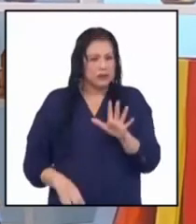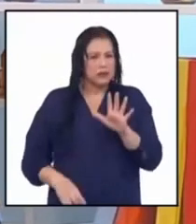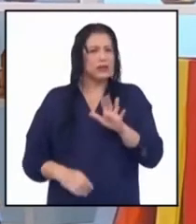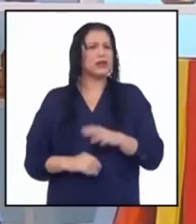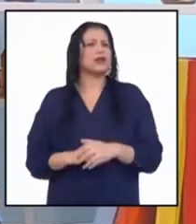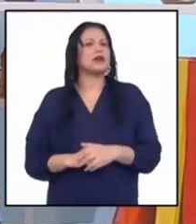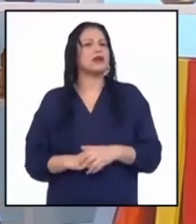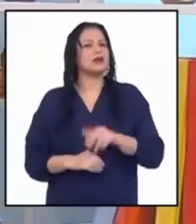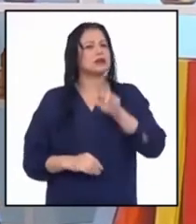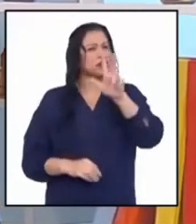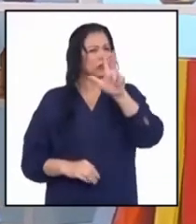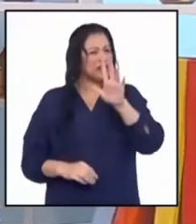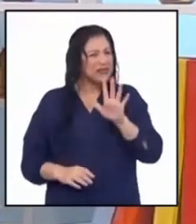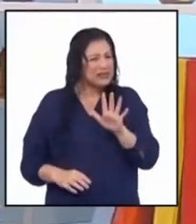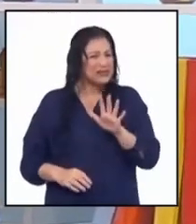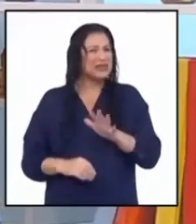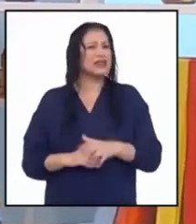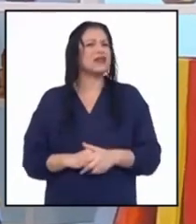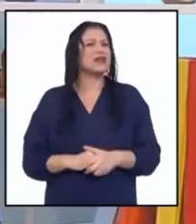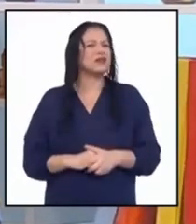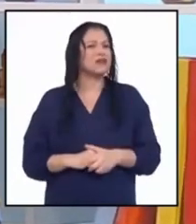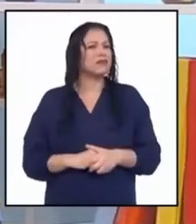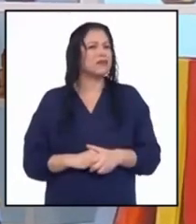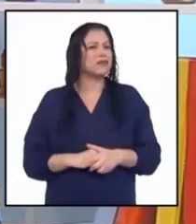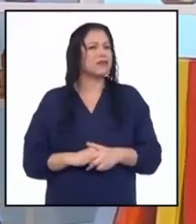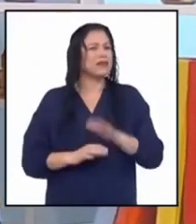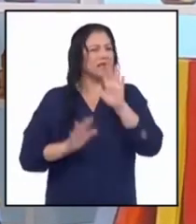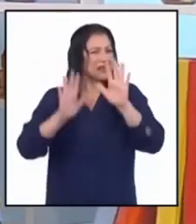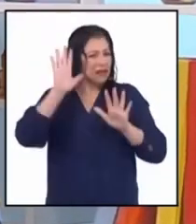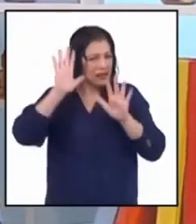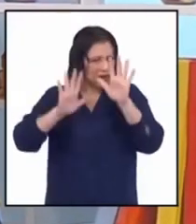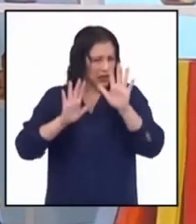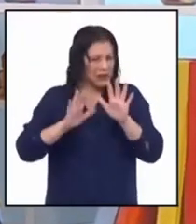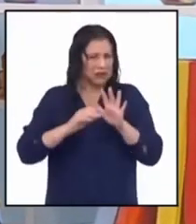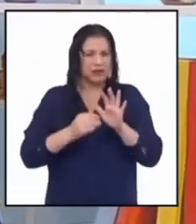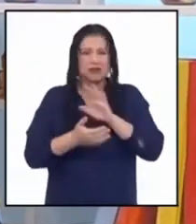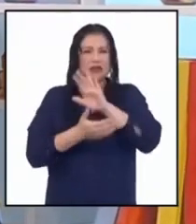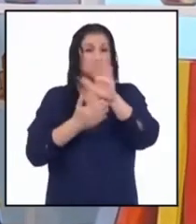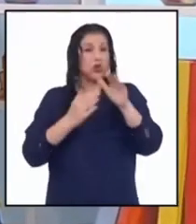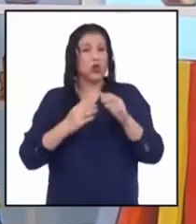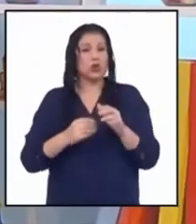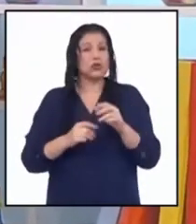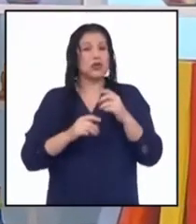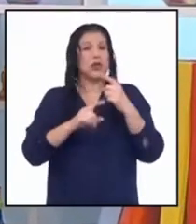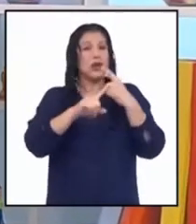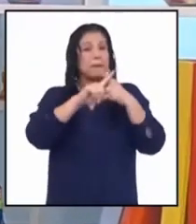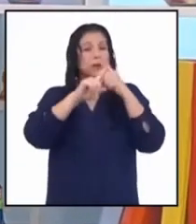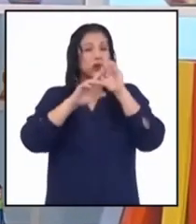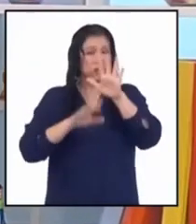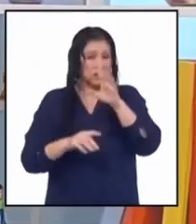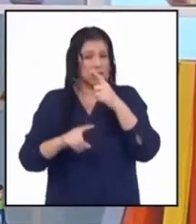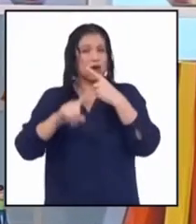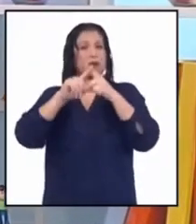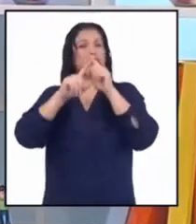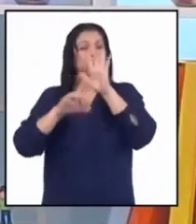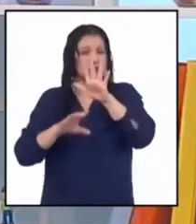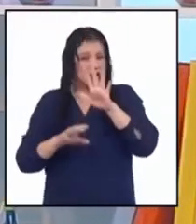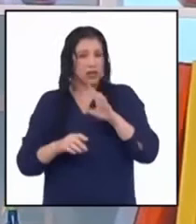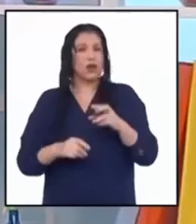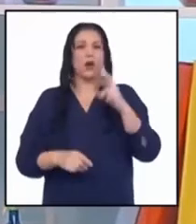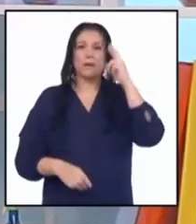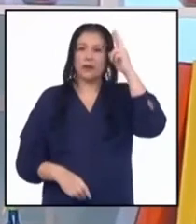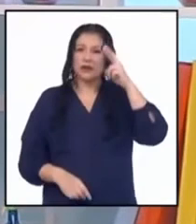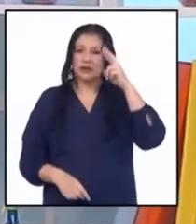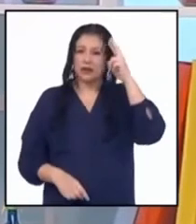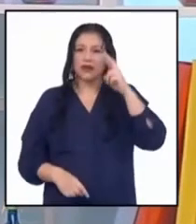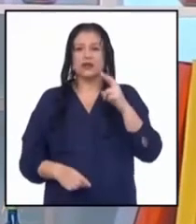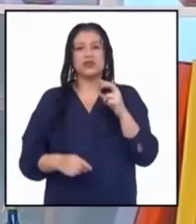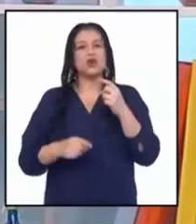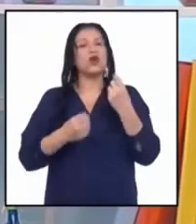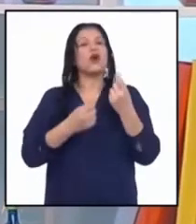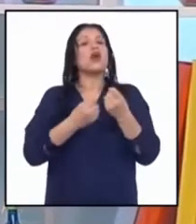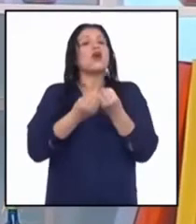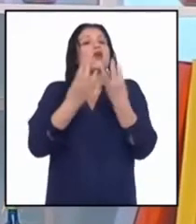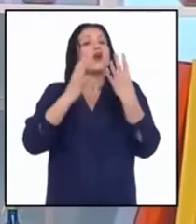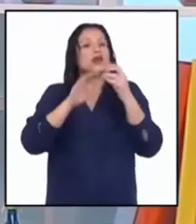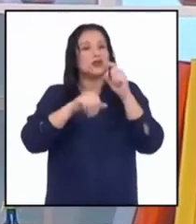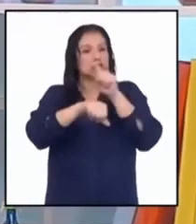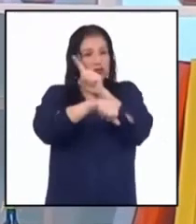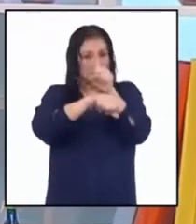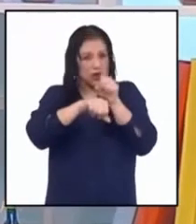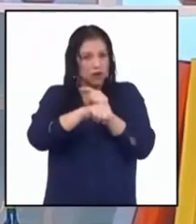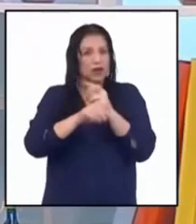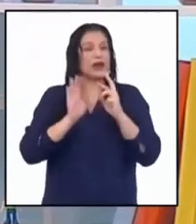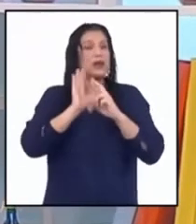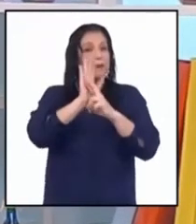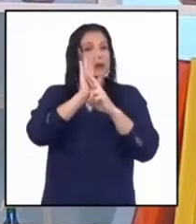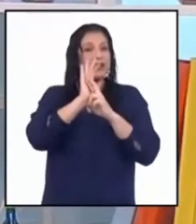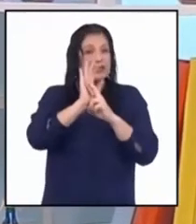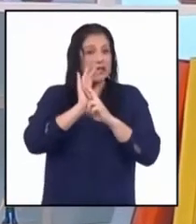45, 35, 20 y 15. Todos son múltiplos de 5. Y por eso el número de relojes en el pictograma representa el